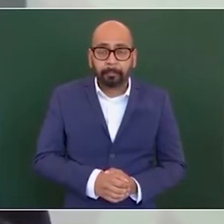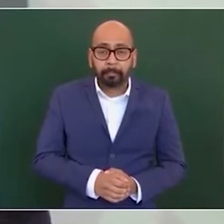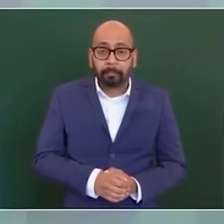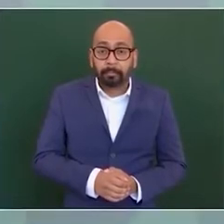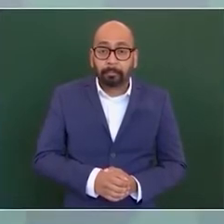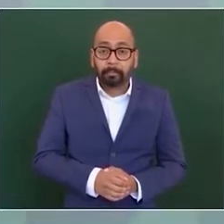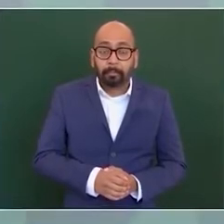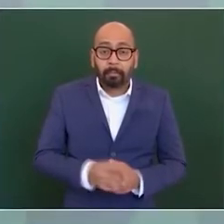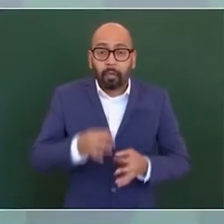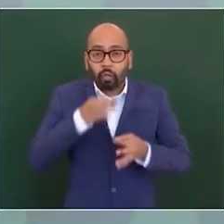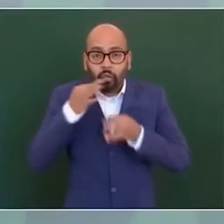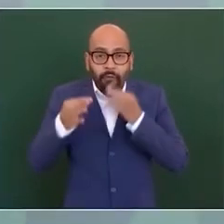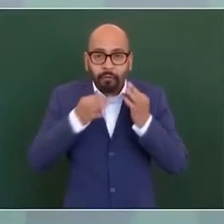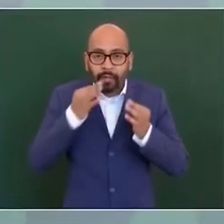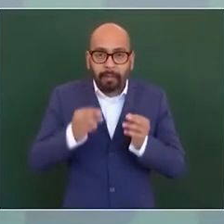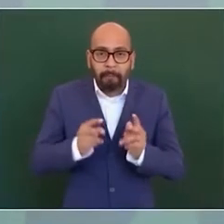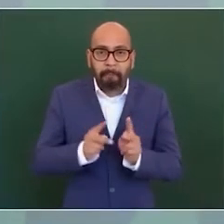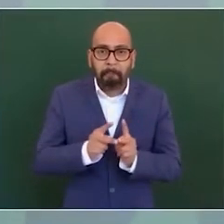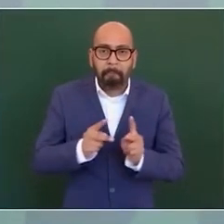periodistas, no,